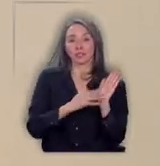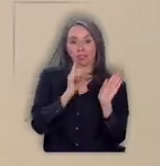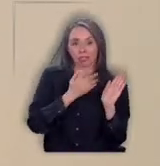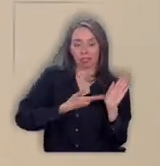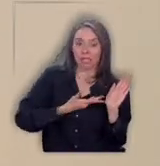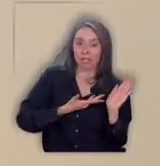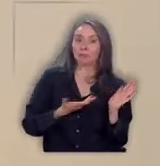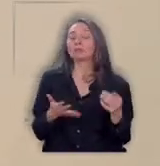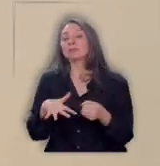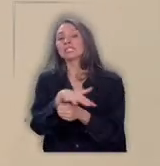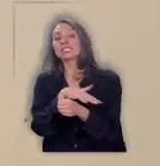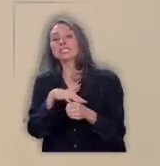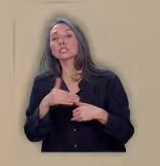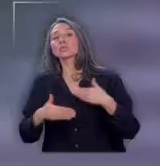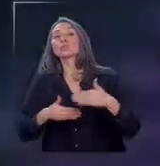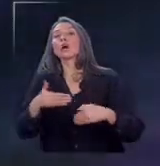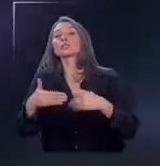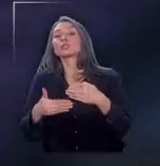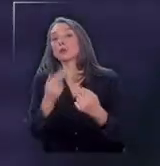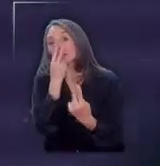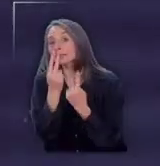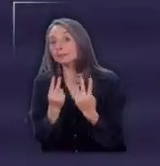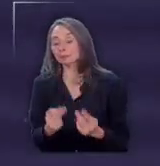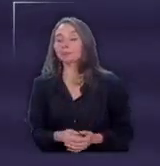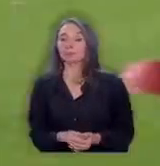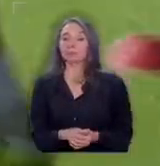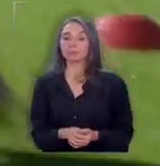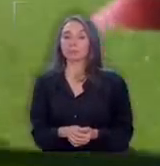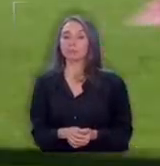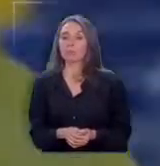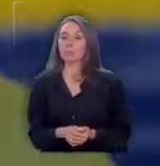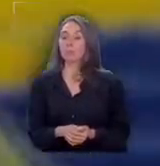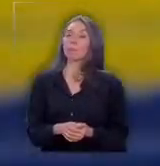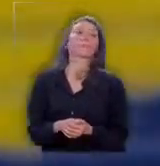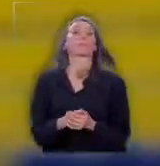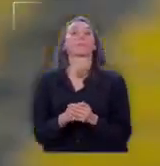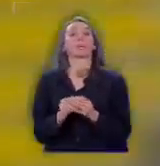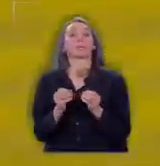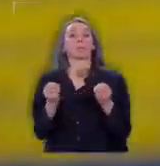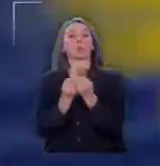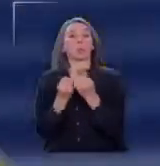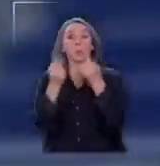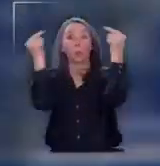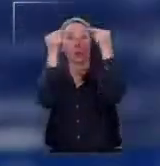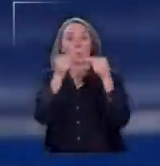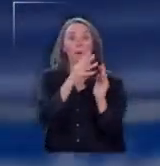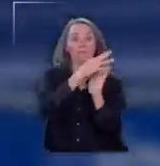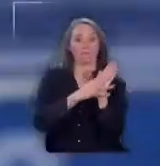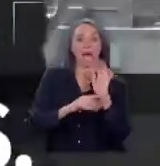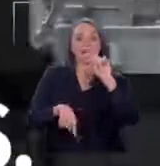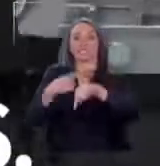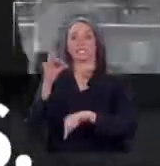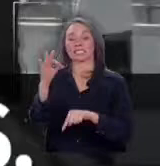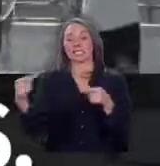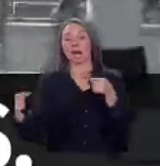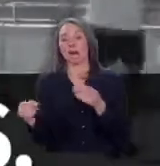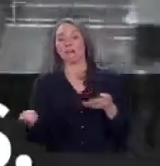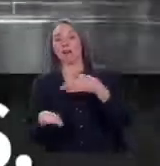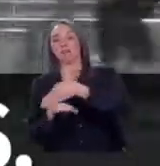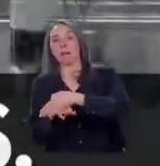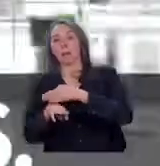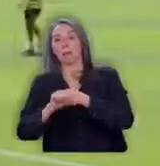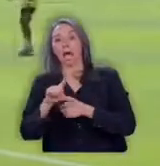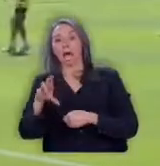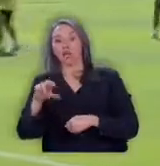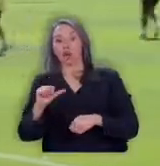bueno las circunstancias que se vayan dando no serán muchos partidos en pocos días el bara visitará el próximo sábado al mallorca a las